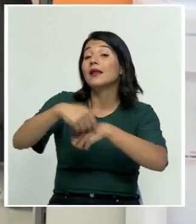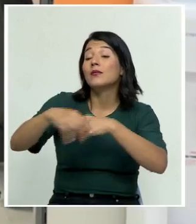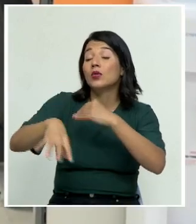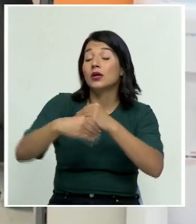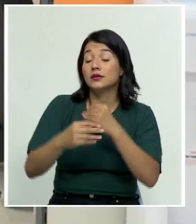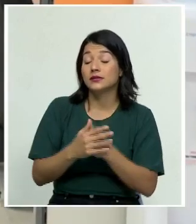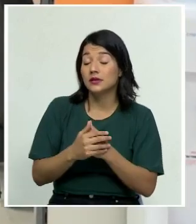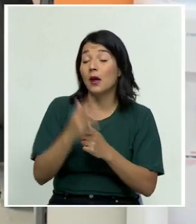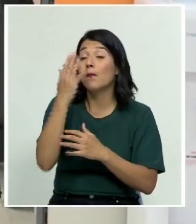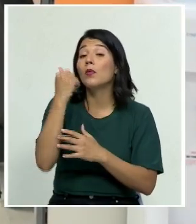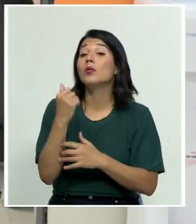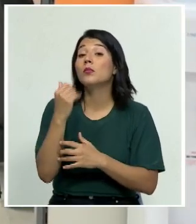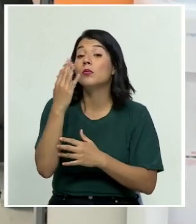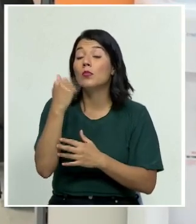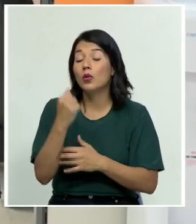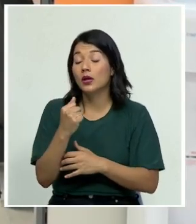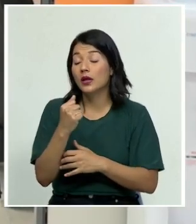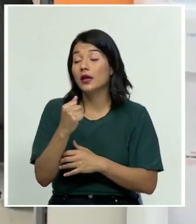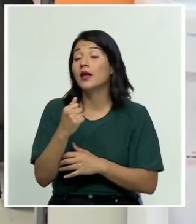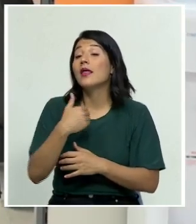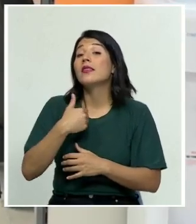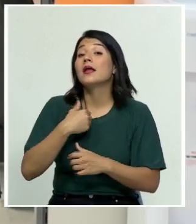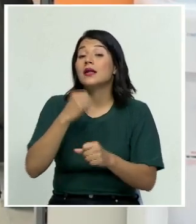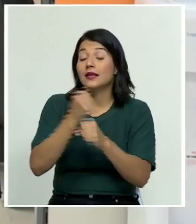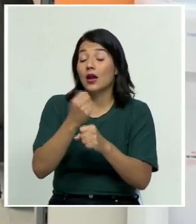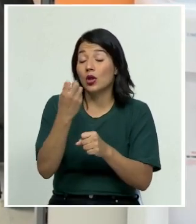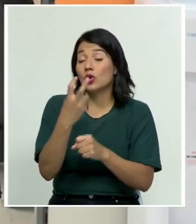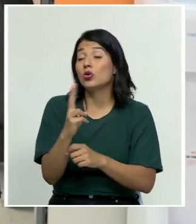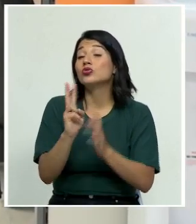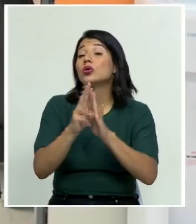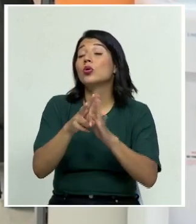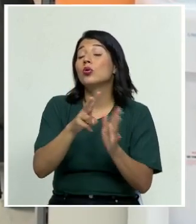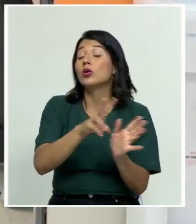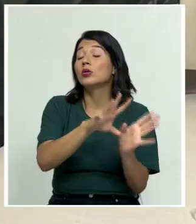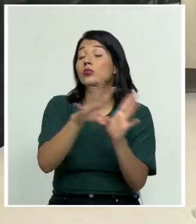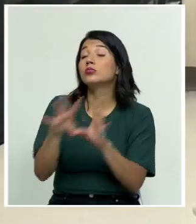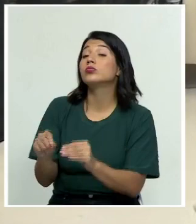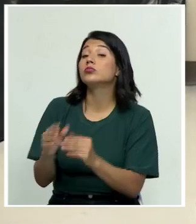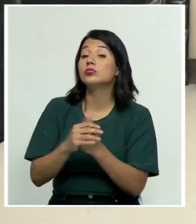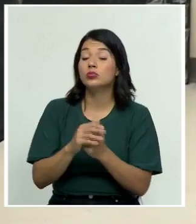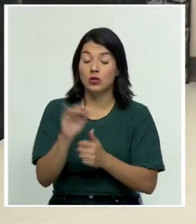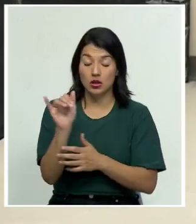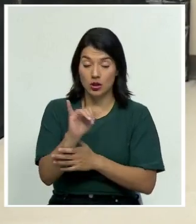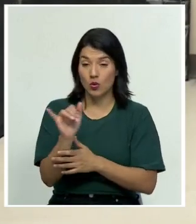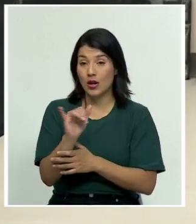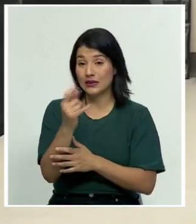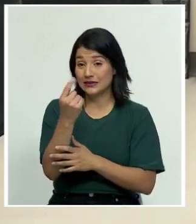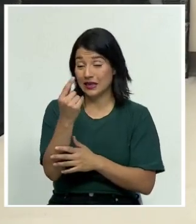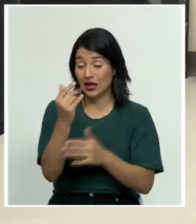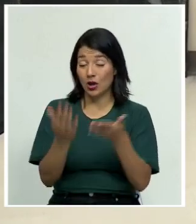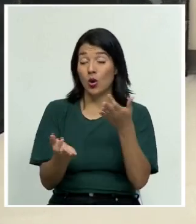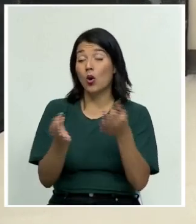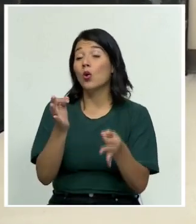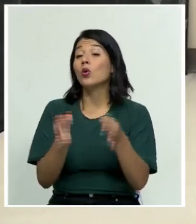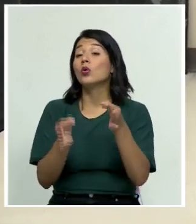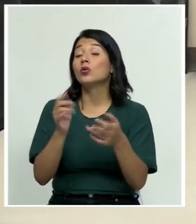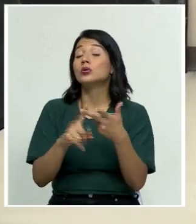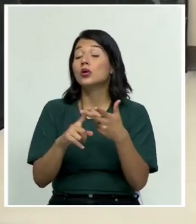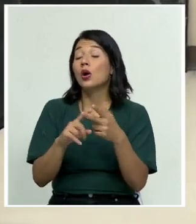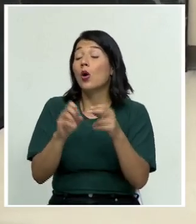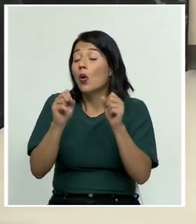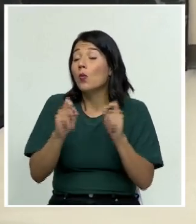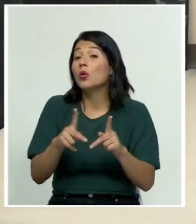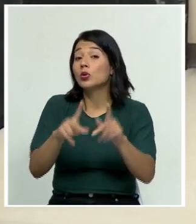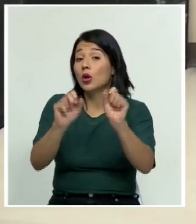jornada de 12 horas. El texto sustitutivo contempla medidas como salario justo por la jornada extendida, la posibilidad de devolverse a la